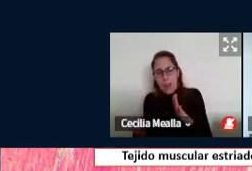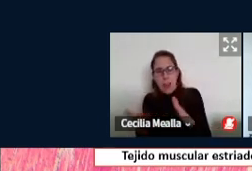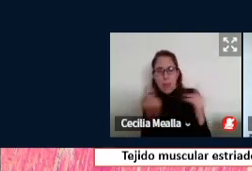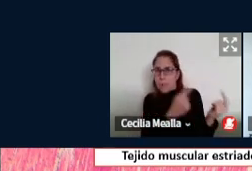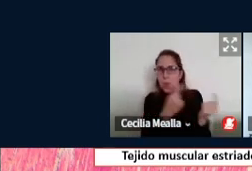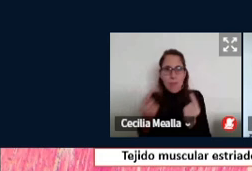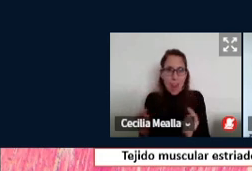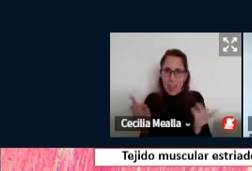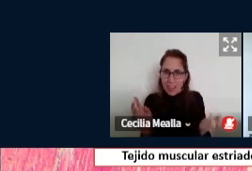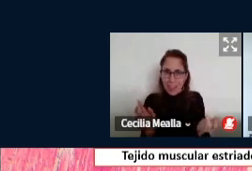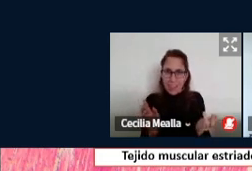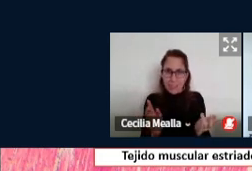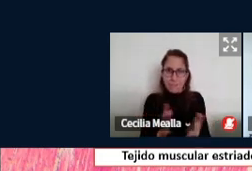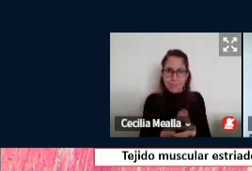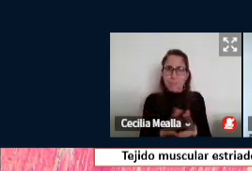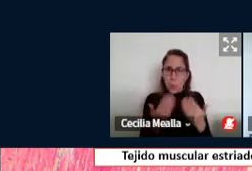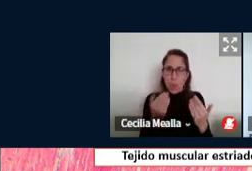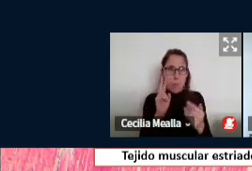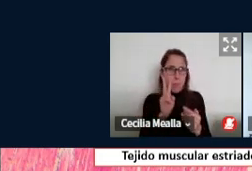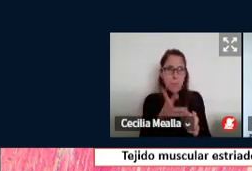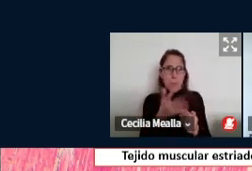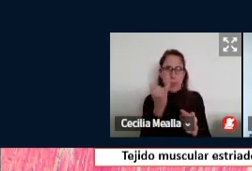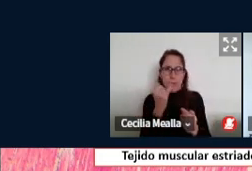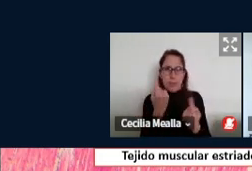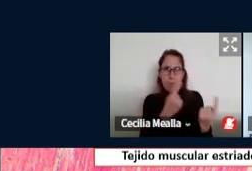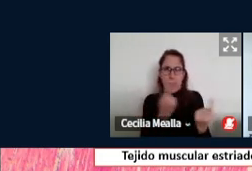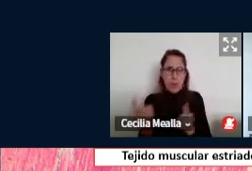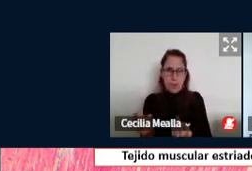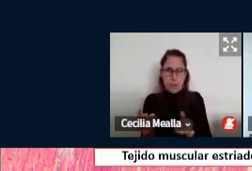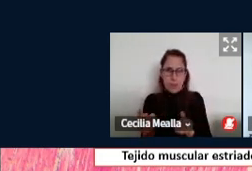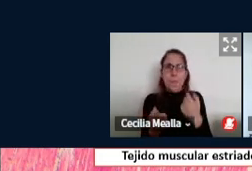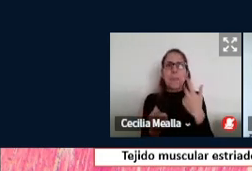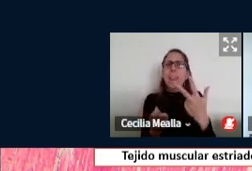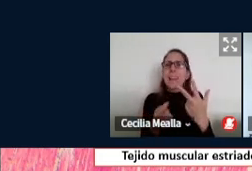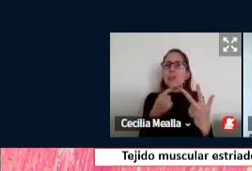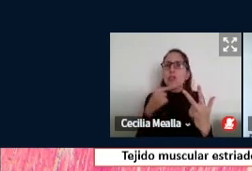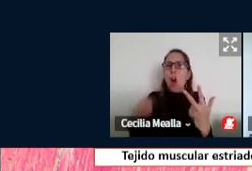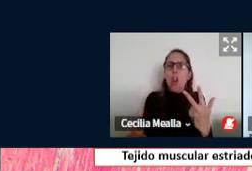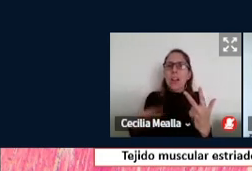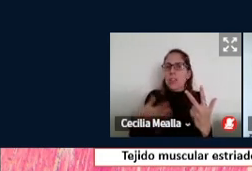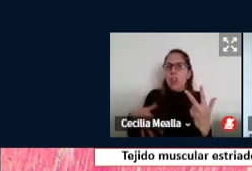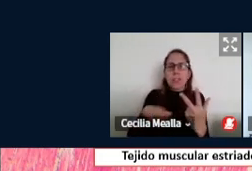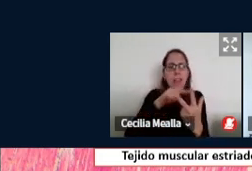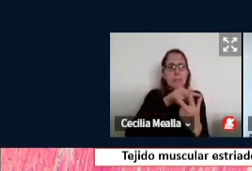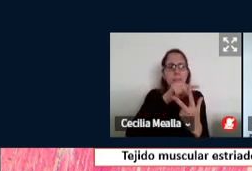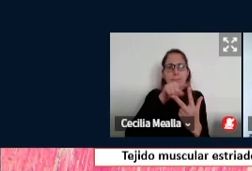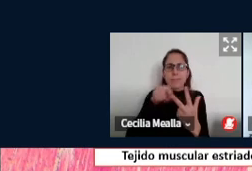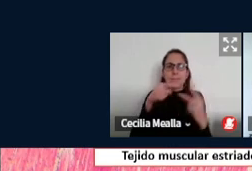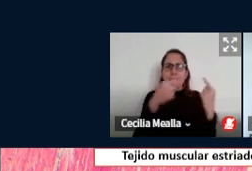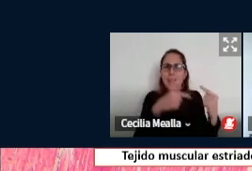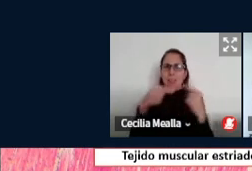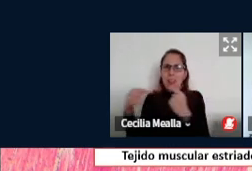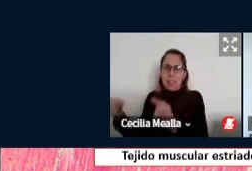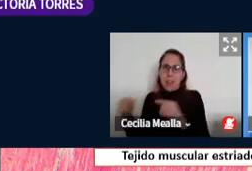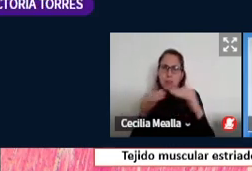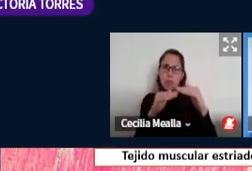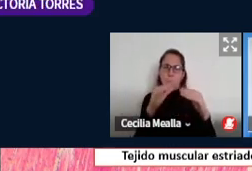¿sí? Ahí podemos diferenciar hasta 3 tipos de colores distintos tiene ese rosado,